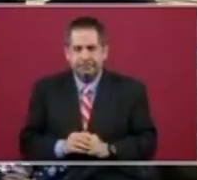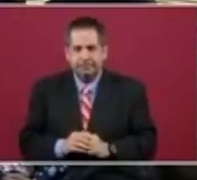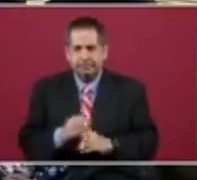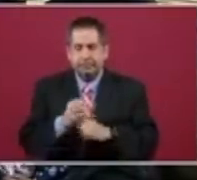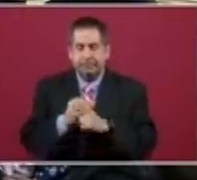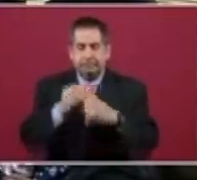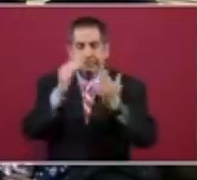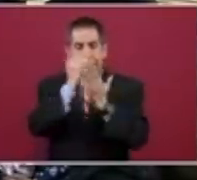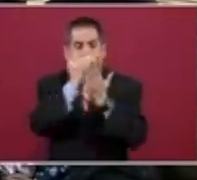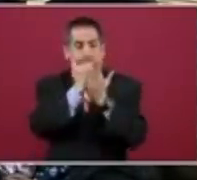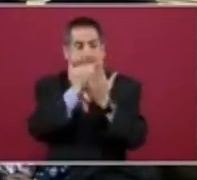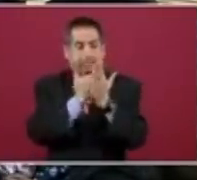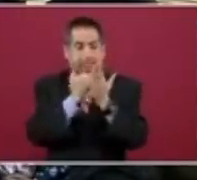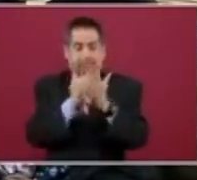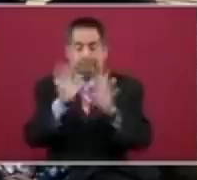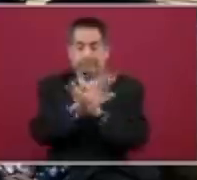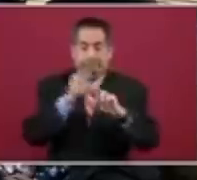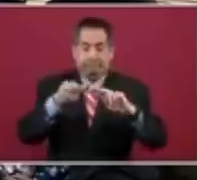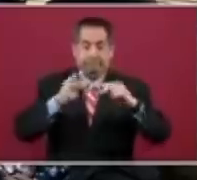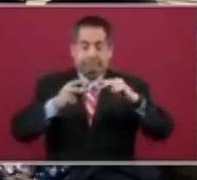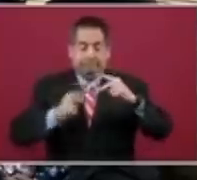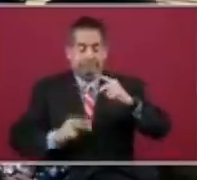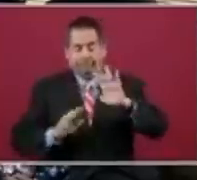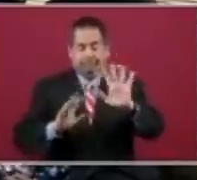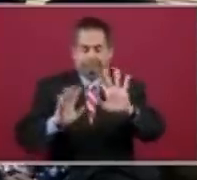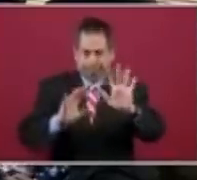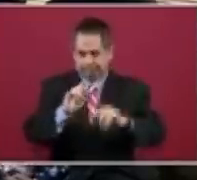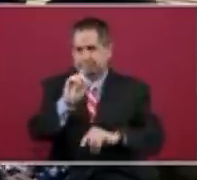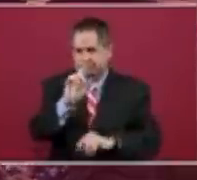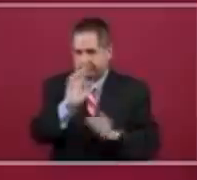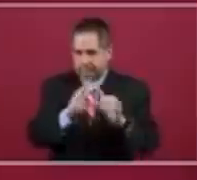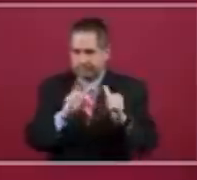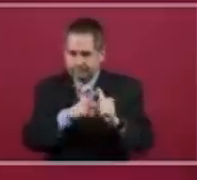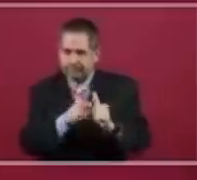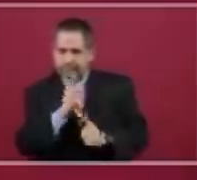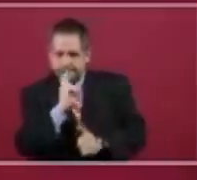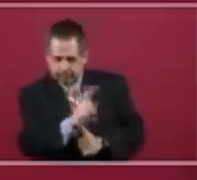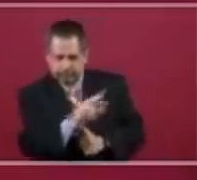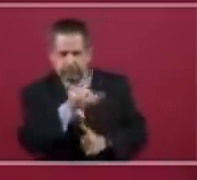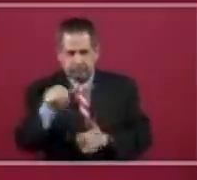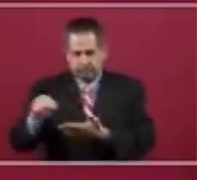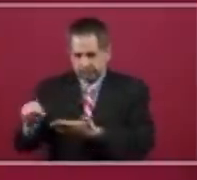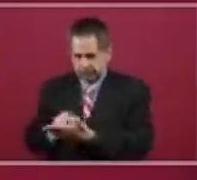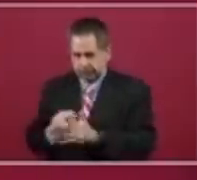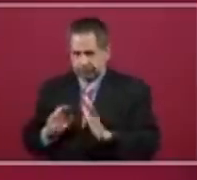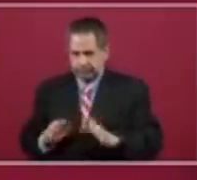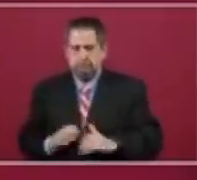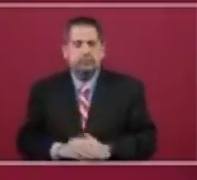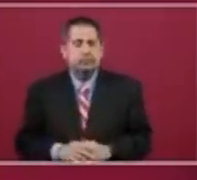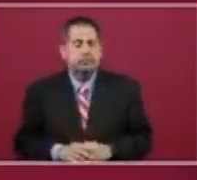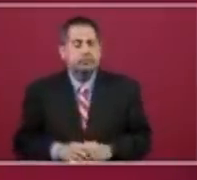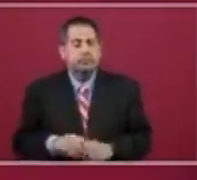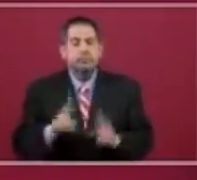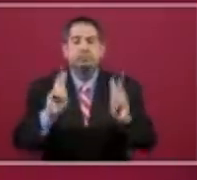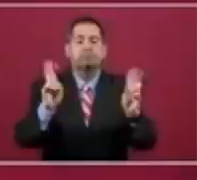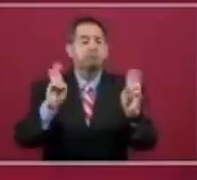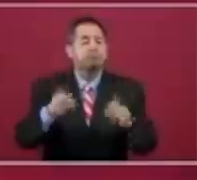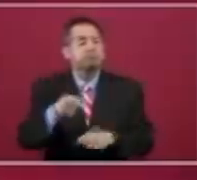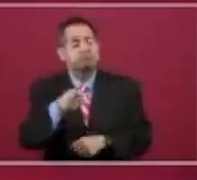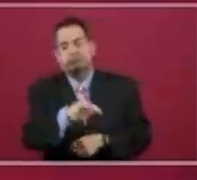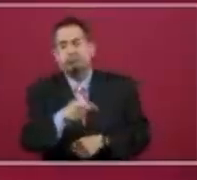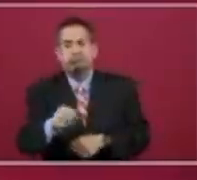rompiendo el protocolo y el ceremonial, pero bueno, te contesto sobre este tema. En